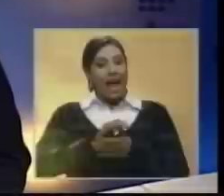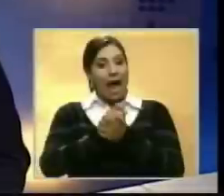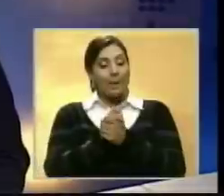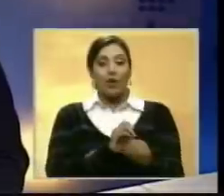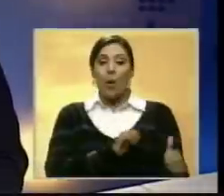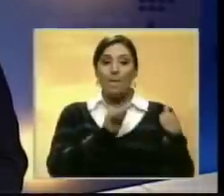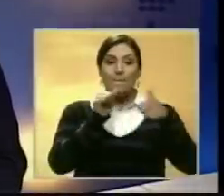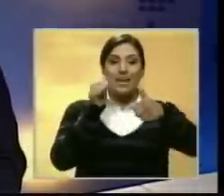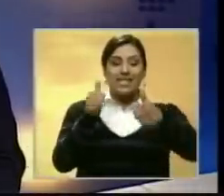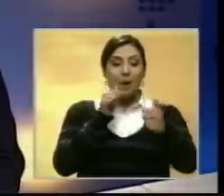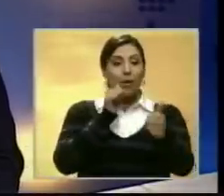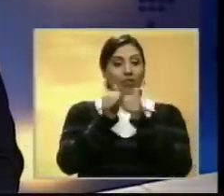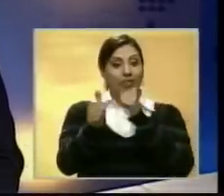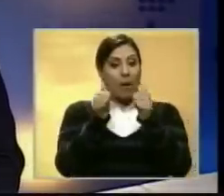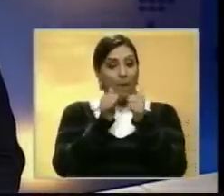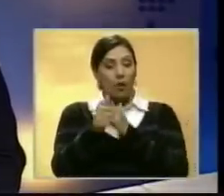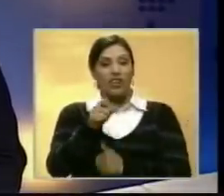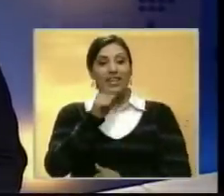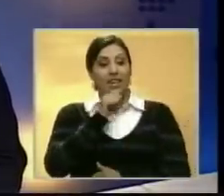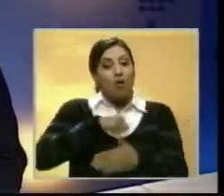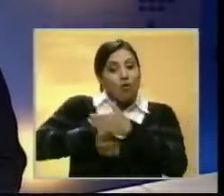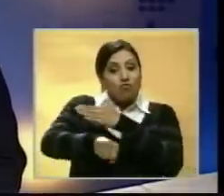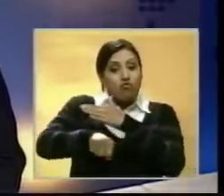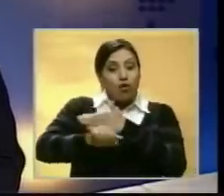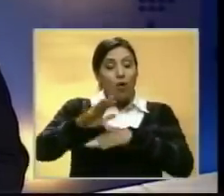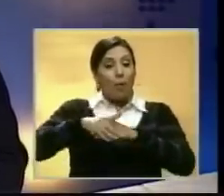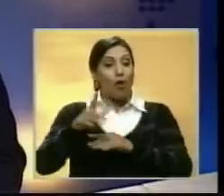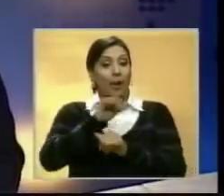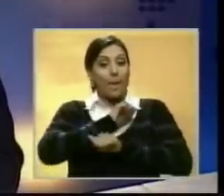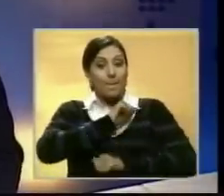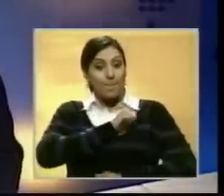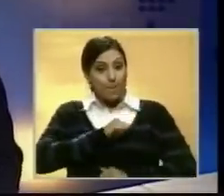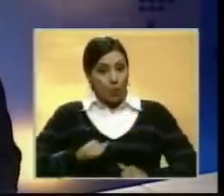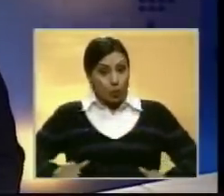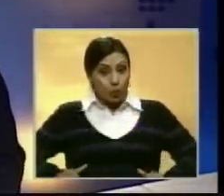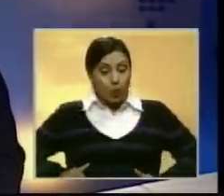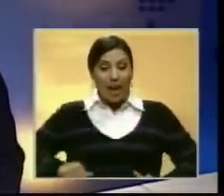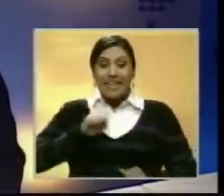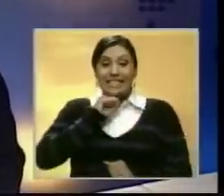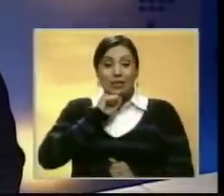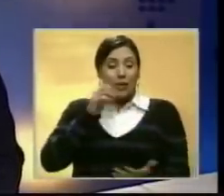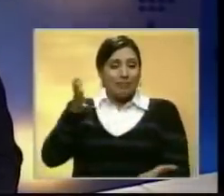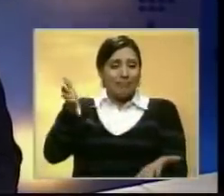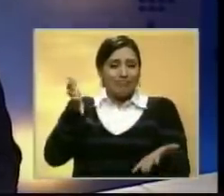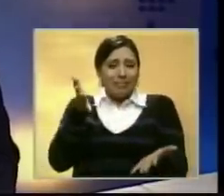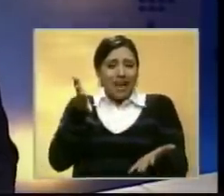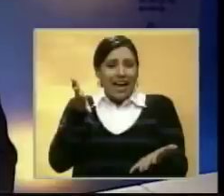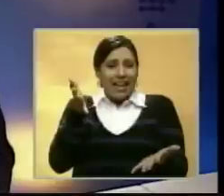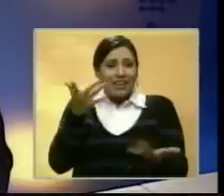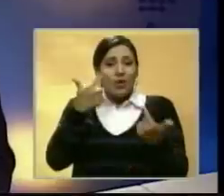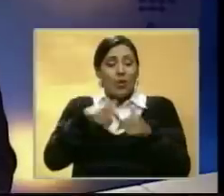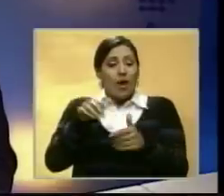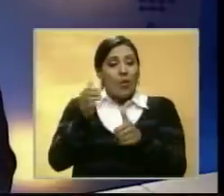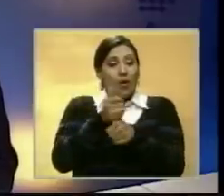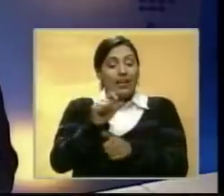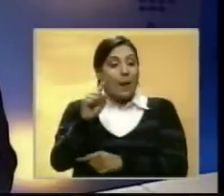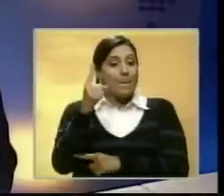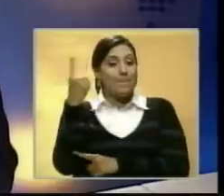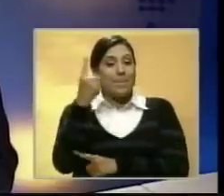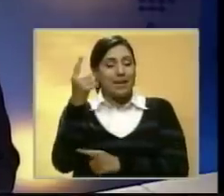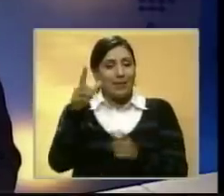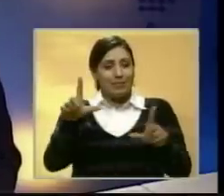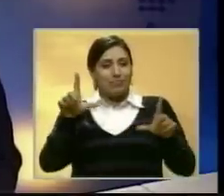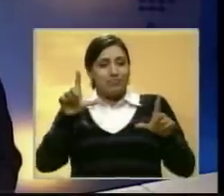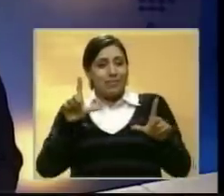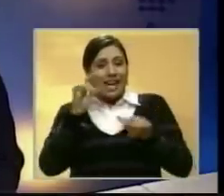Amigas y amigos, comenzamos los deportes con fútbol porque Portugal hizo historia. La selección lusa consiguió su primer